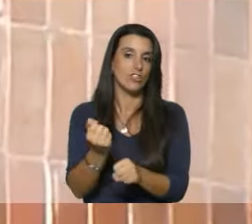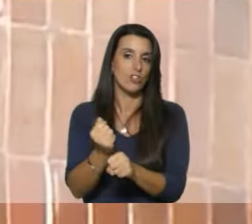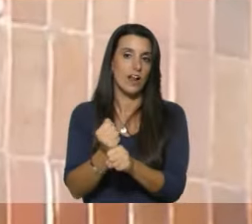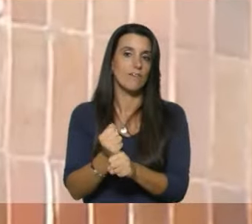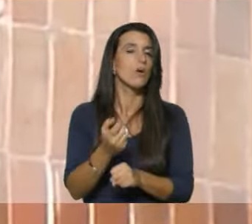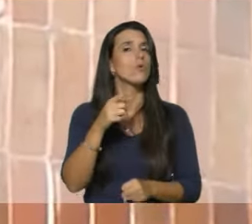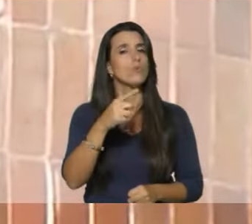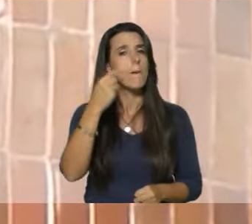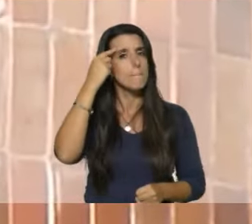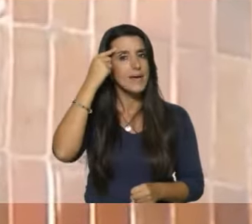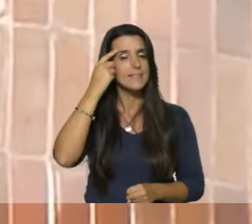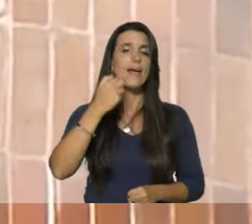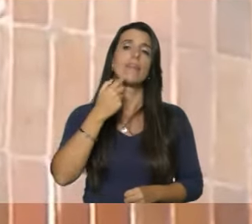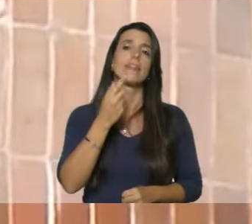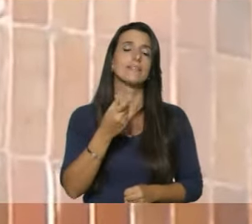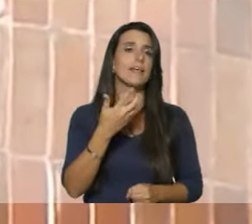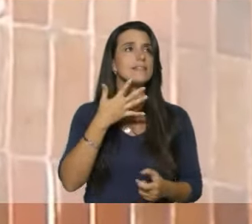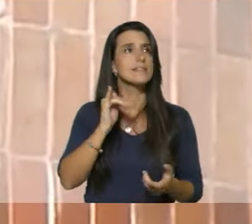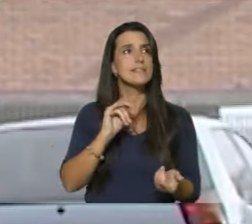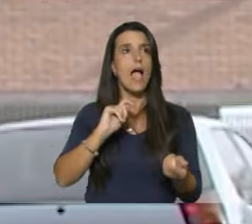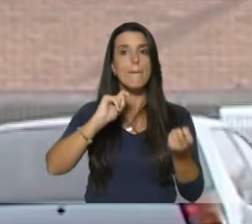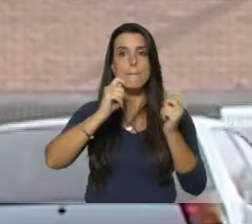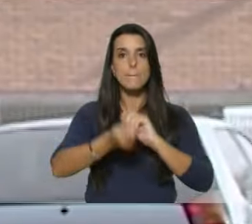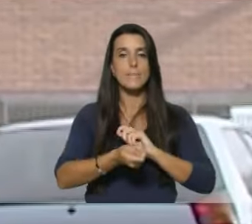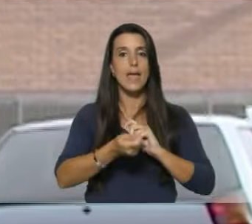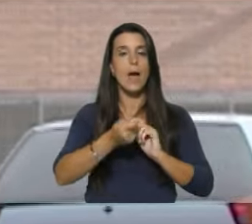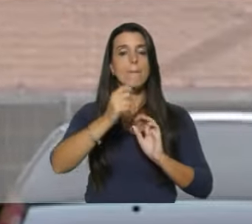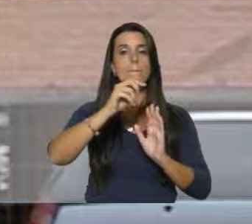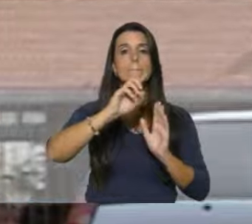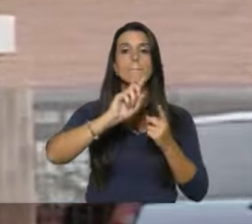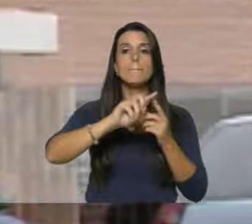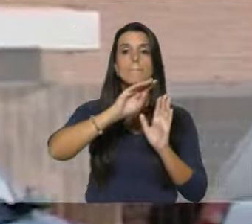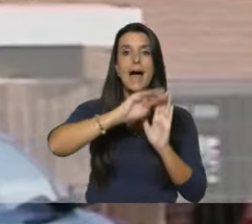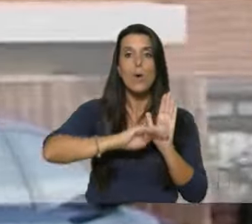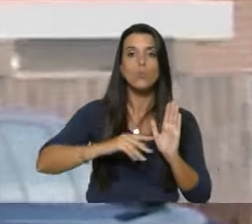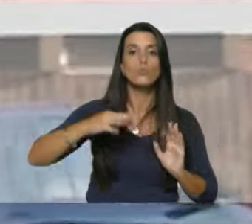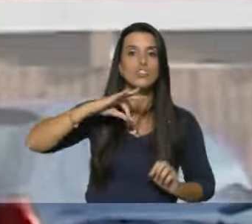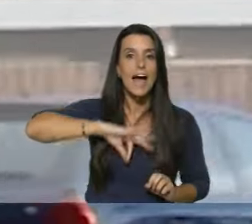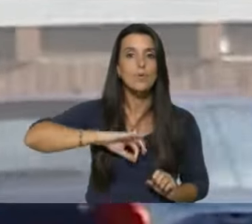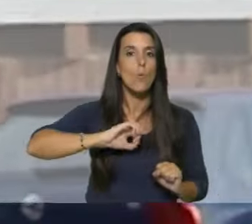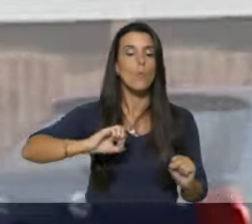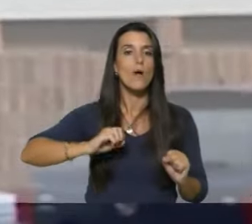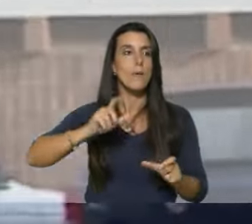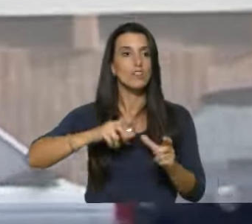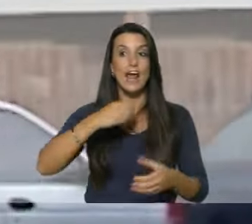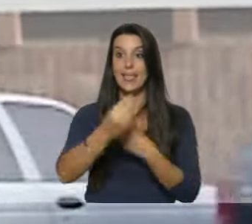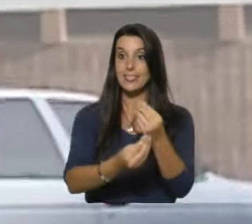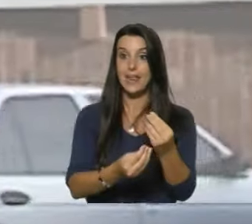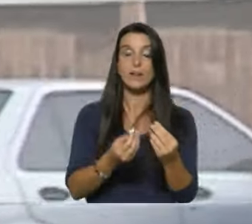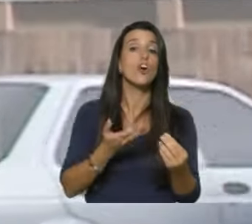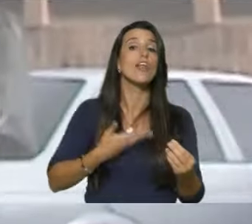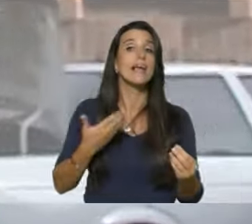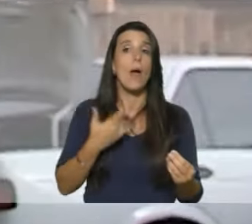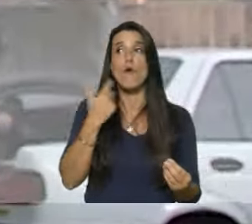usted entiende que si si se modifican justamente las las pautas salariales puede ingresar más personas porque también es uno de los reclamos de los